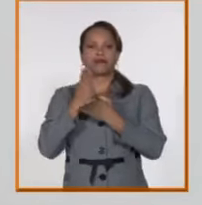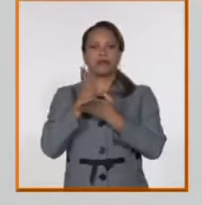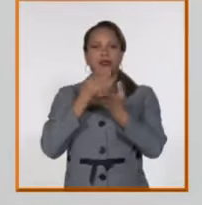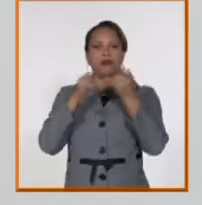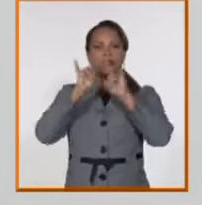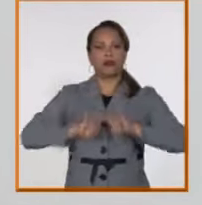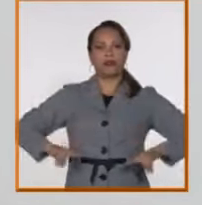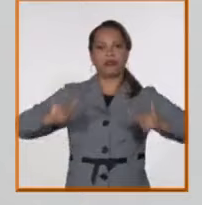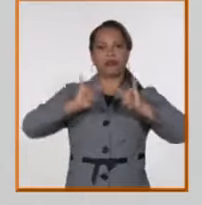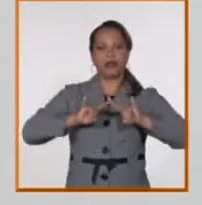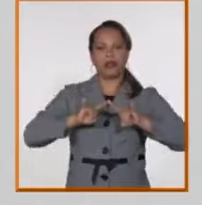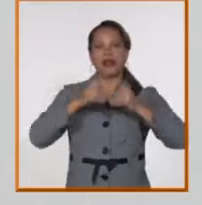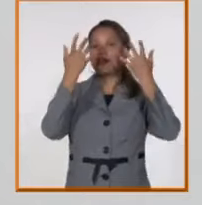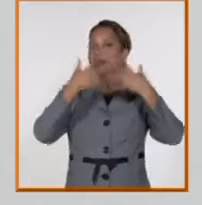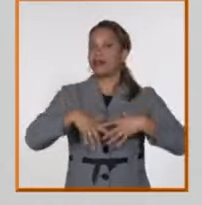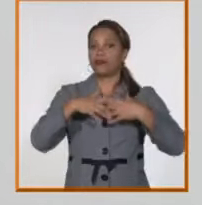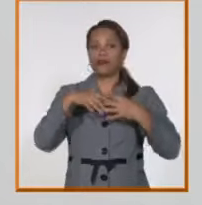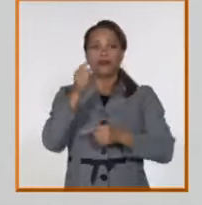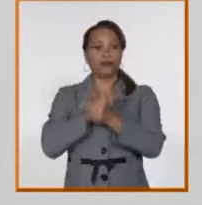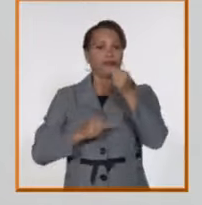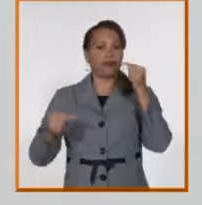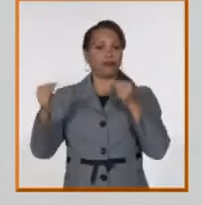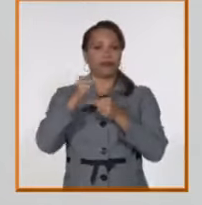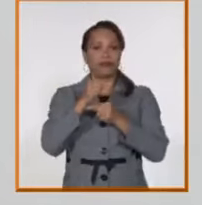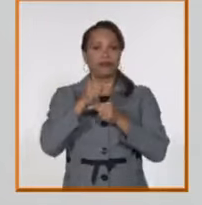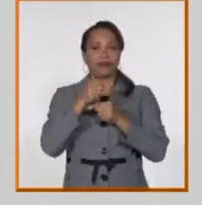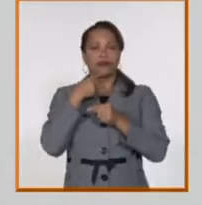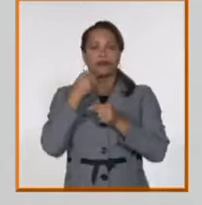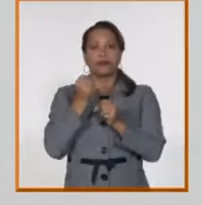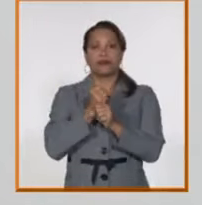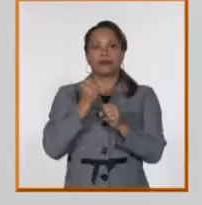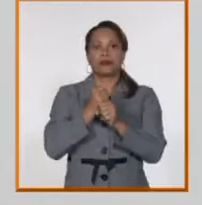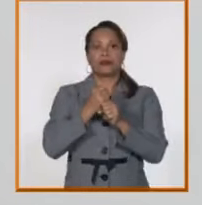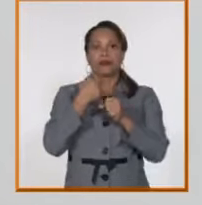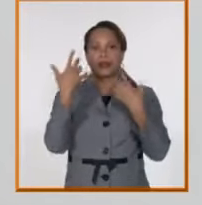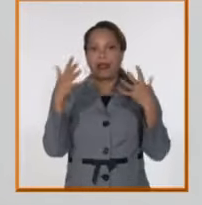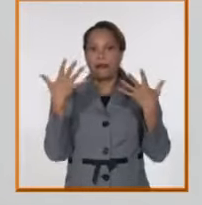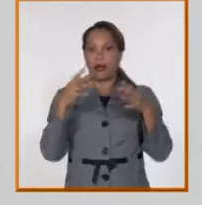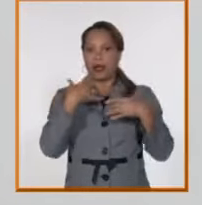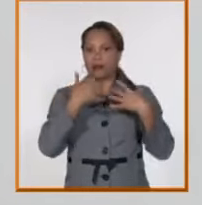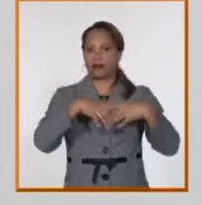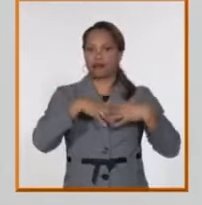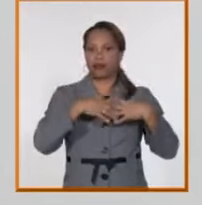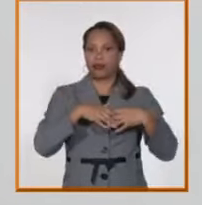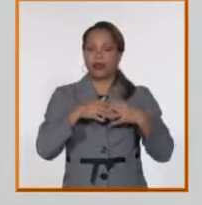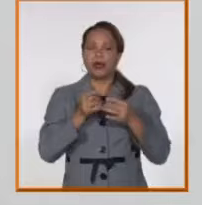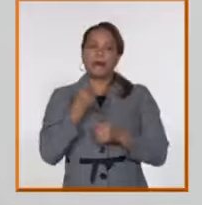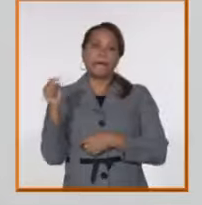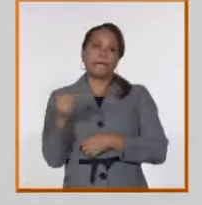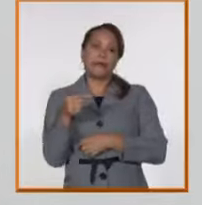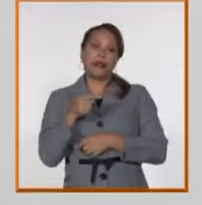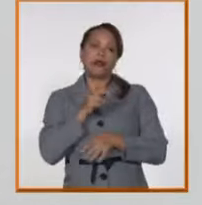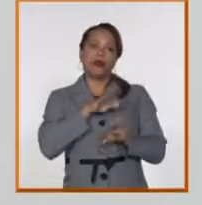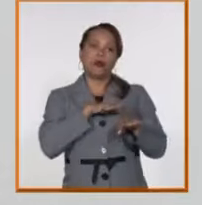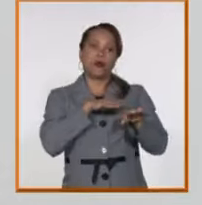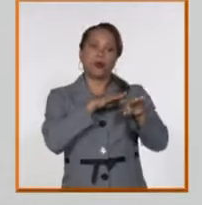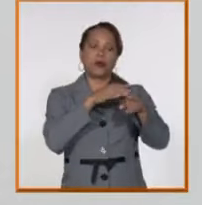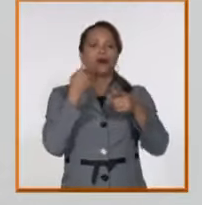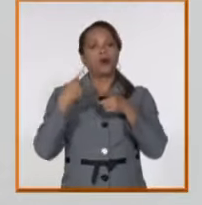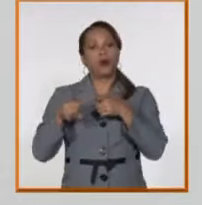que nuestra industria es fundamentalmente manufacturera con excepción de las textileras la mayoría eh hacemos